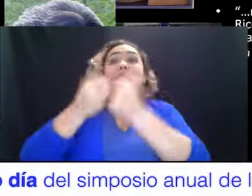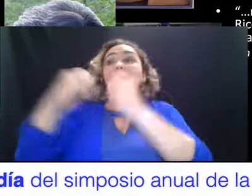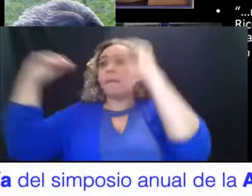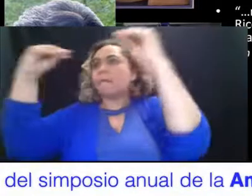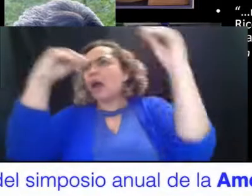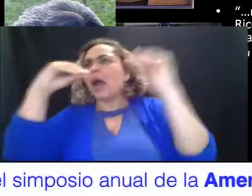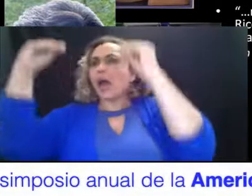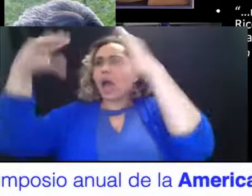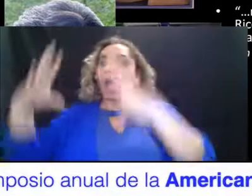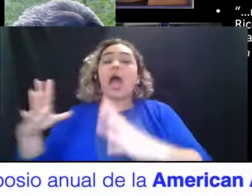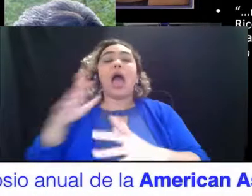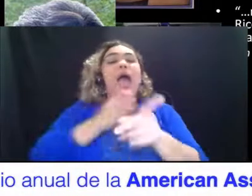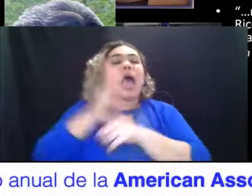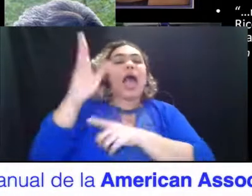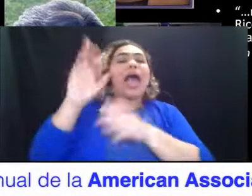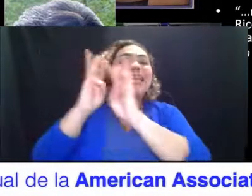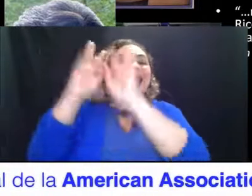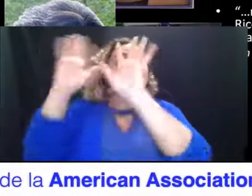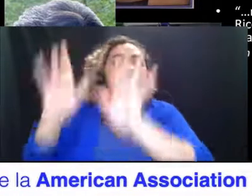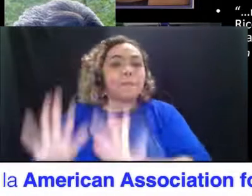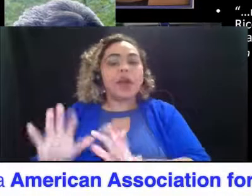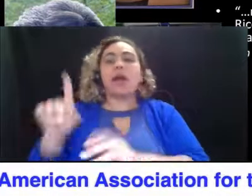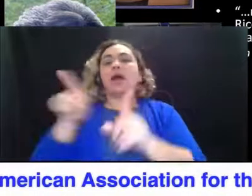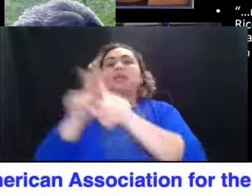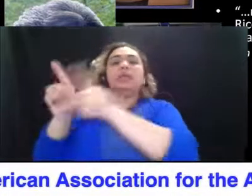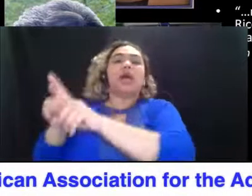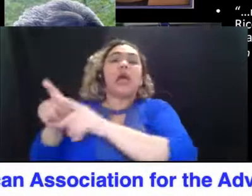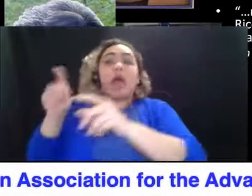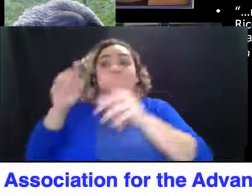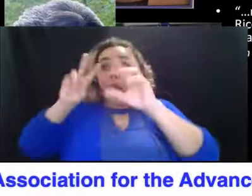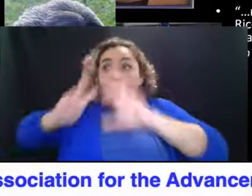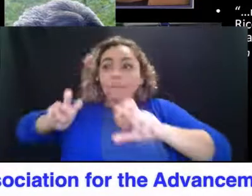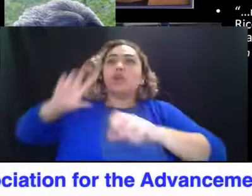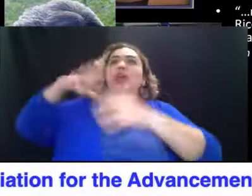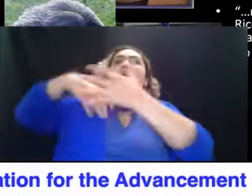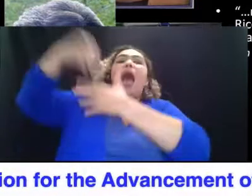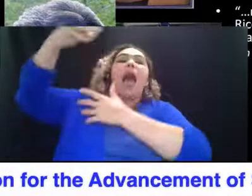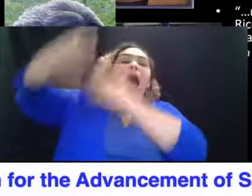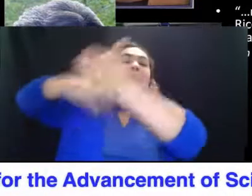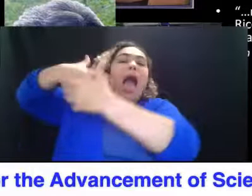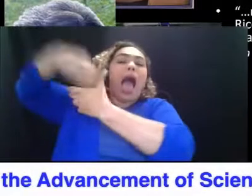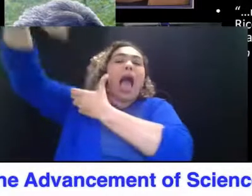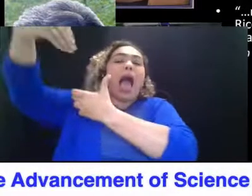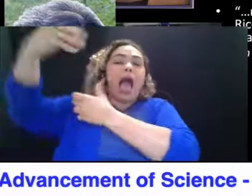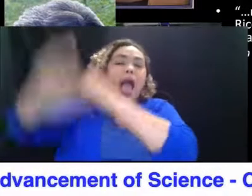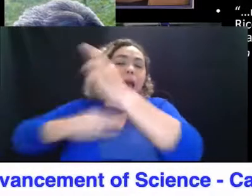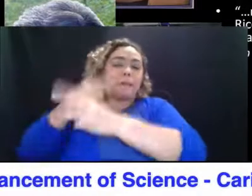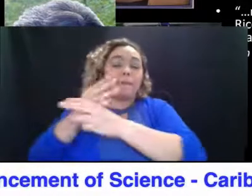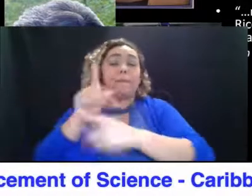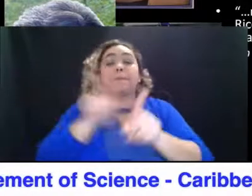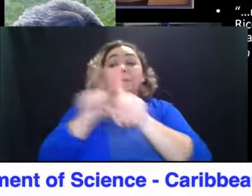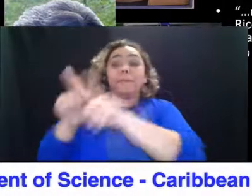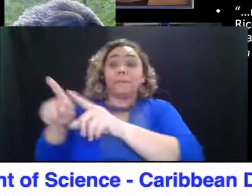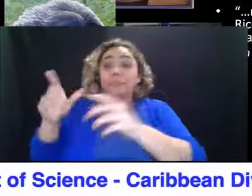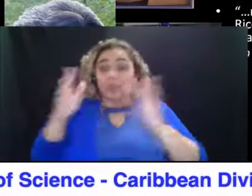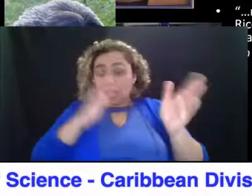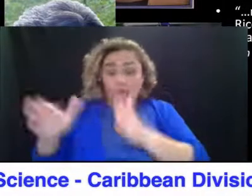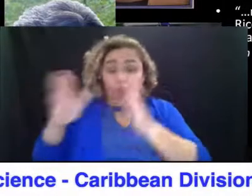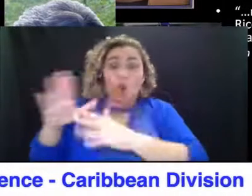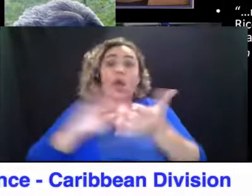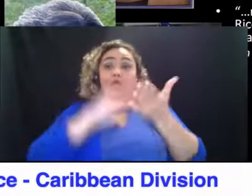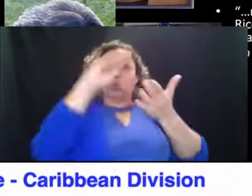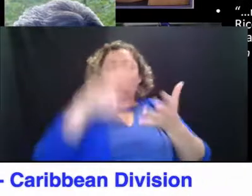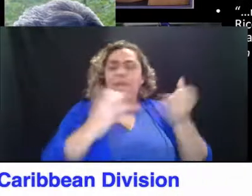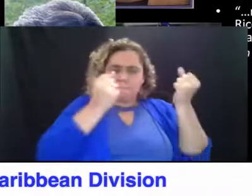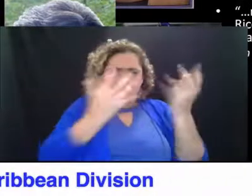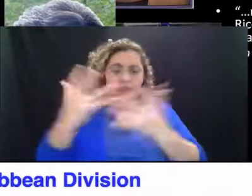en áreas de climatología y exploración espacial. También ha organizado numerosas actividades para estudiantes